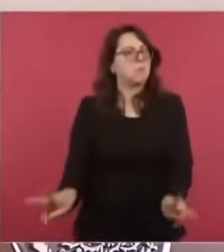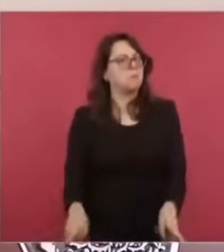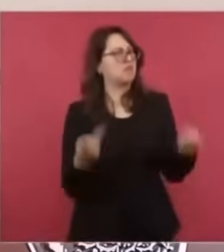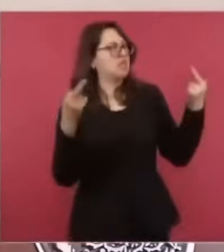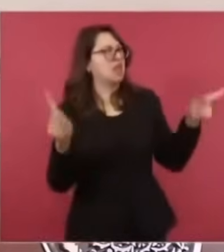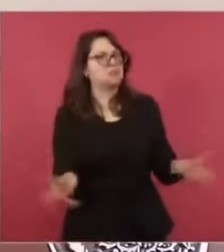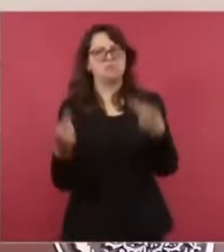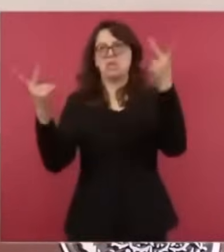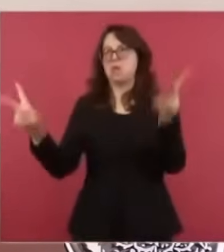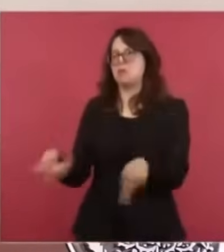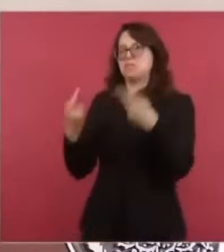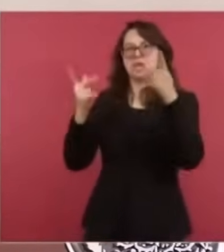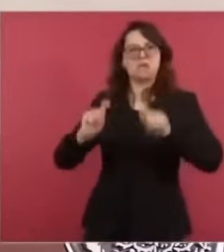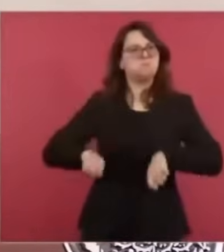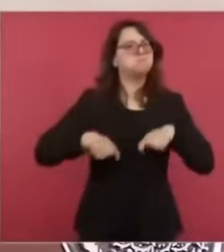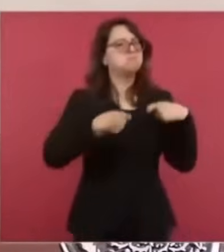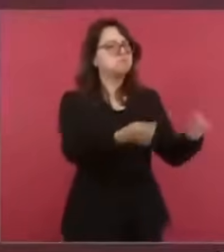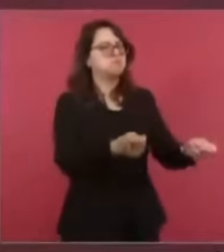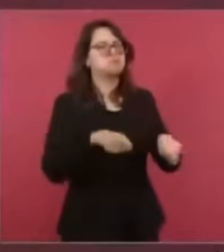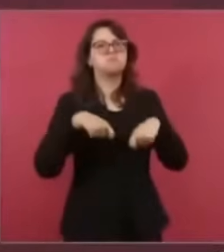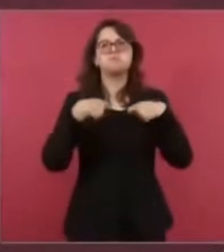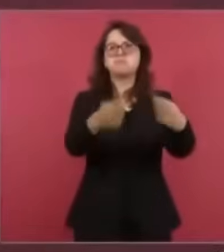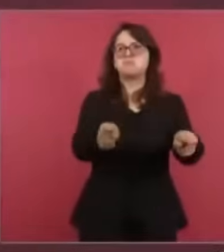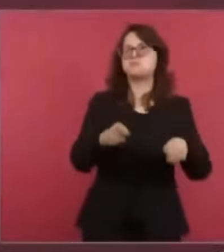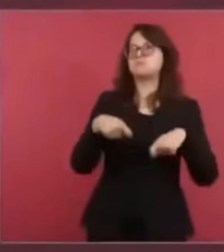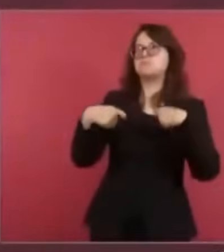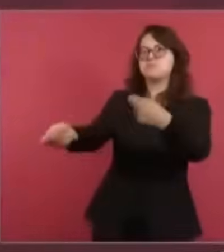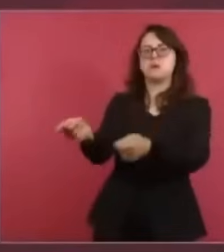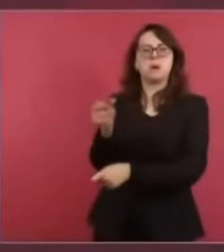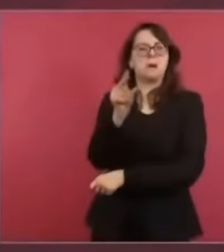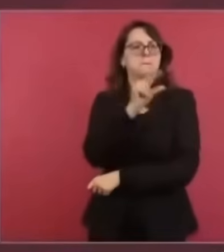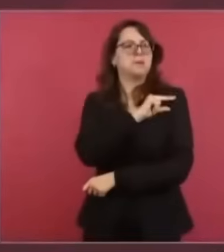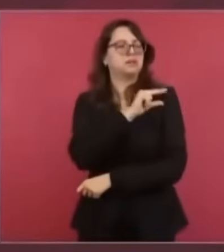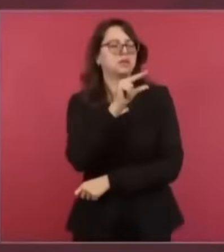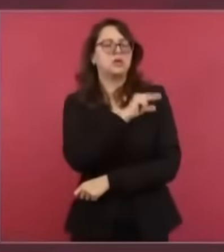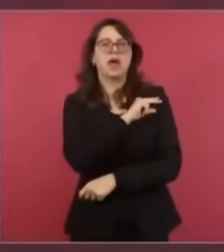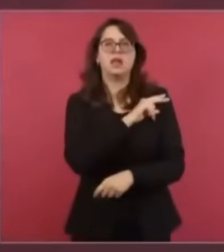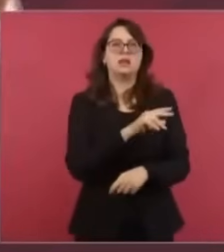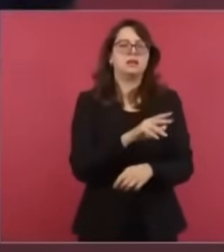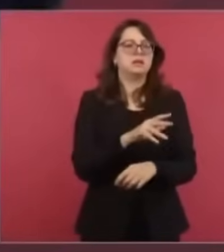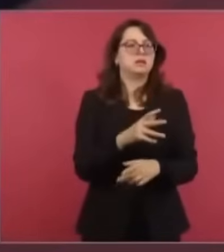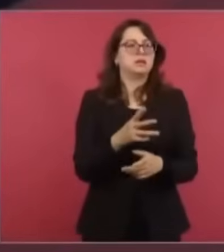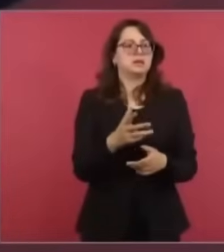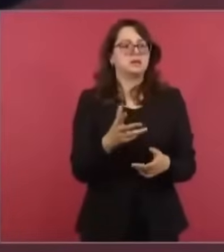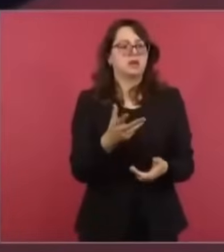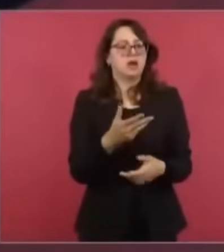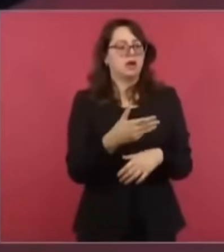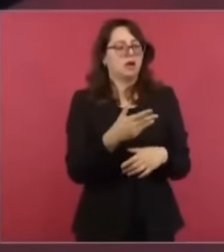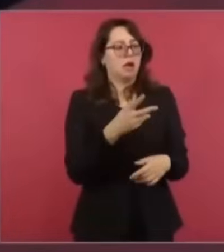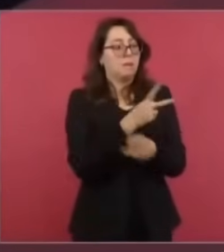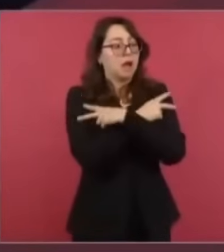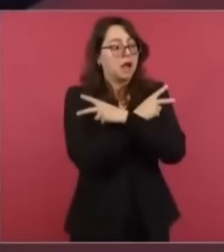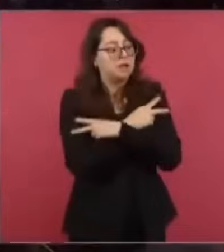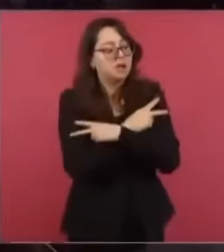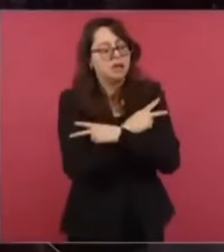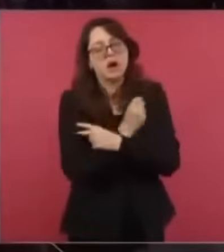nacionales, no van a aprobar nada en contra del pueblo. Descansábamos,